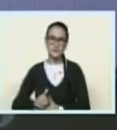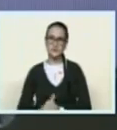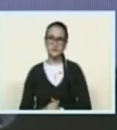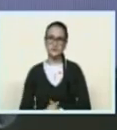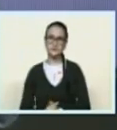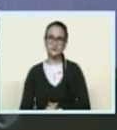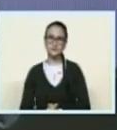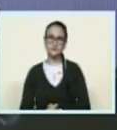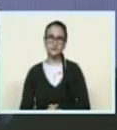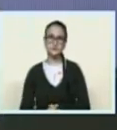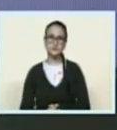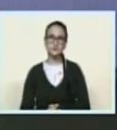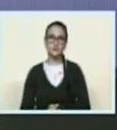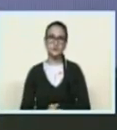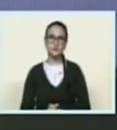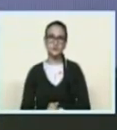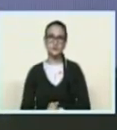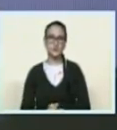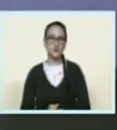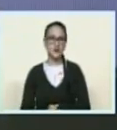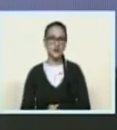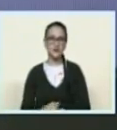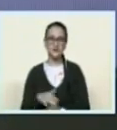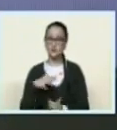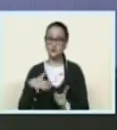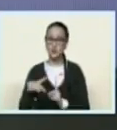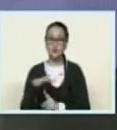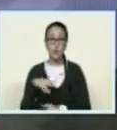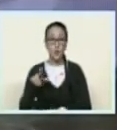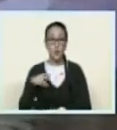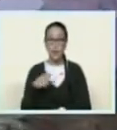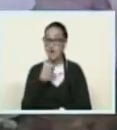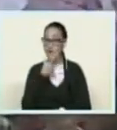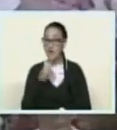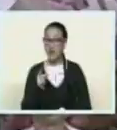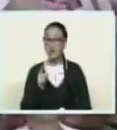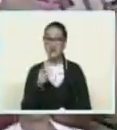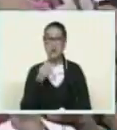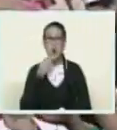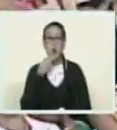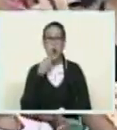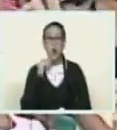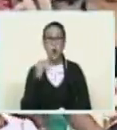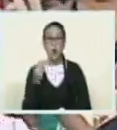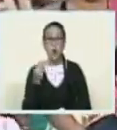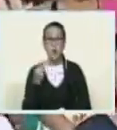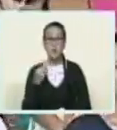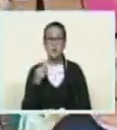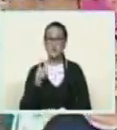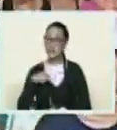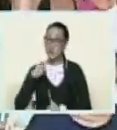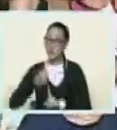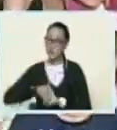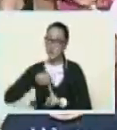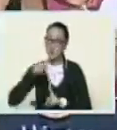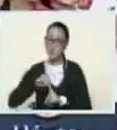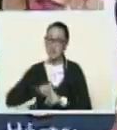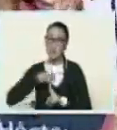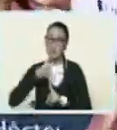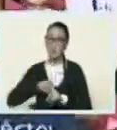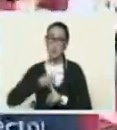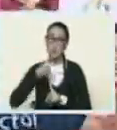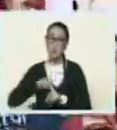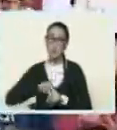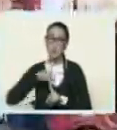quien nunca le ha tocado fácil. Desde muy joven le ha tocado luchar, le ha